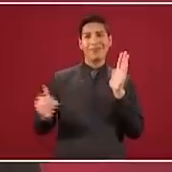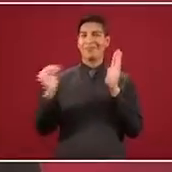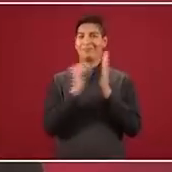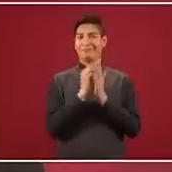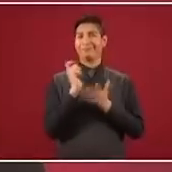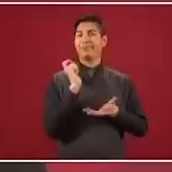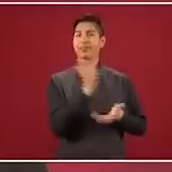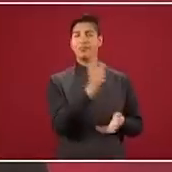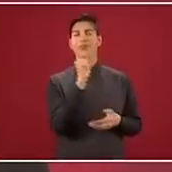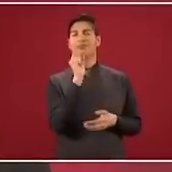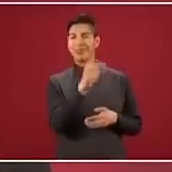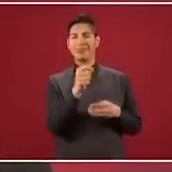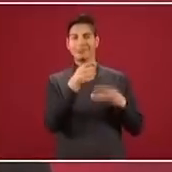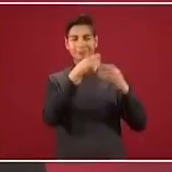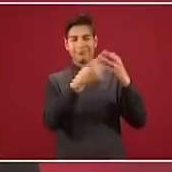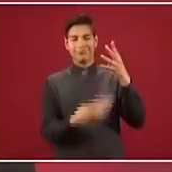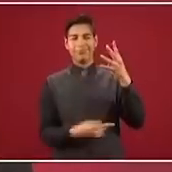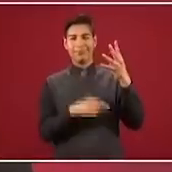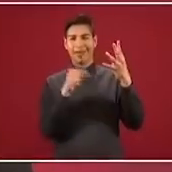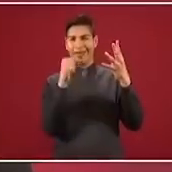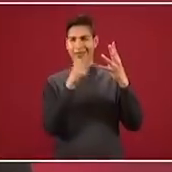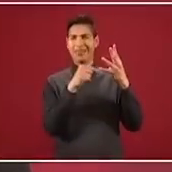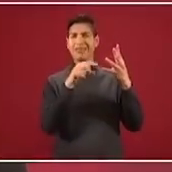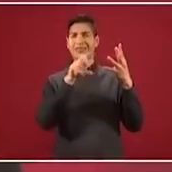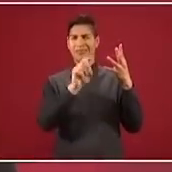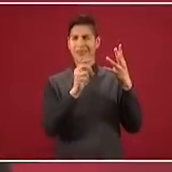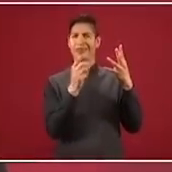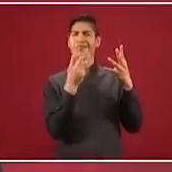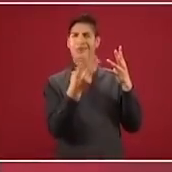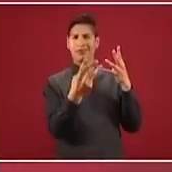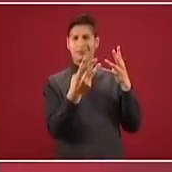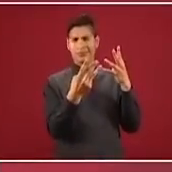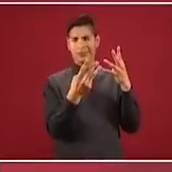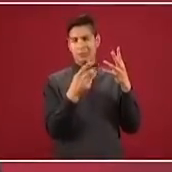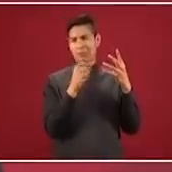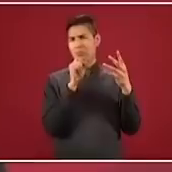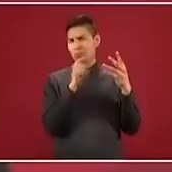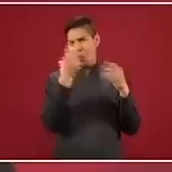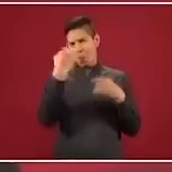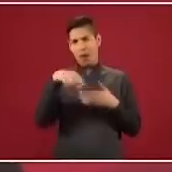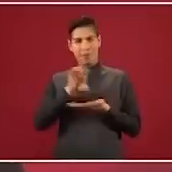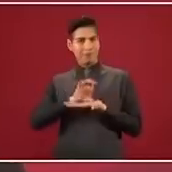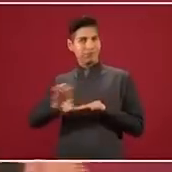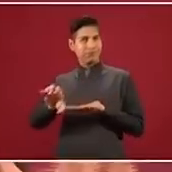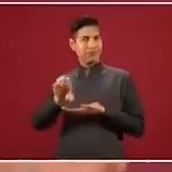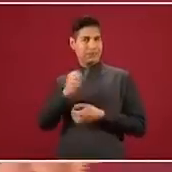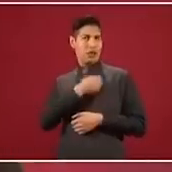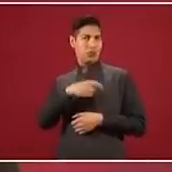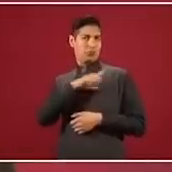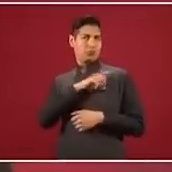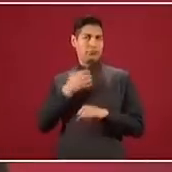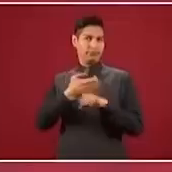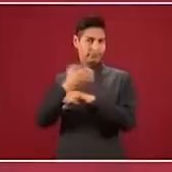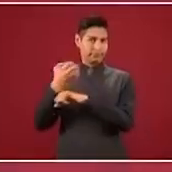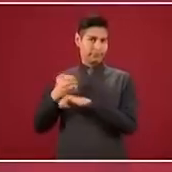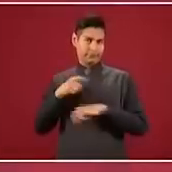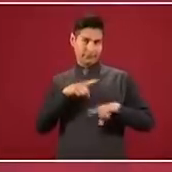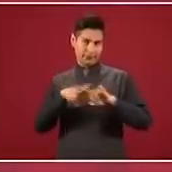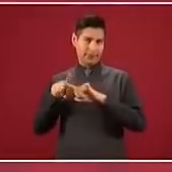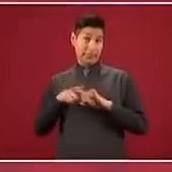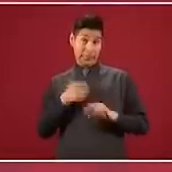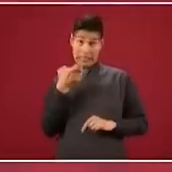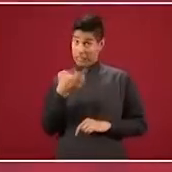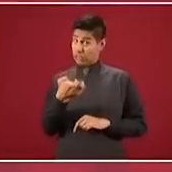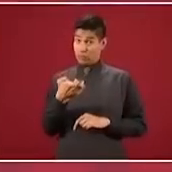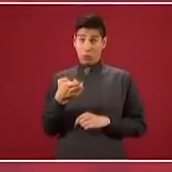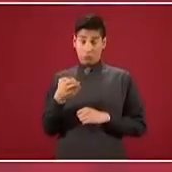ramo 33. Eso es para los servicios de salud en los estados. Eso está garantizado. Ahora,